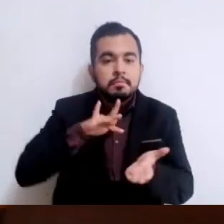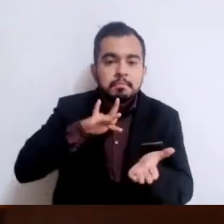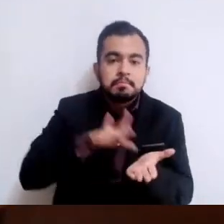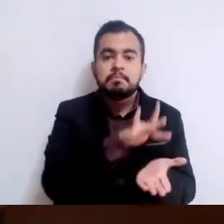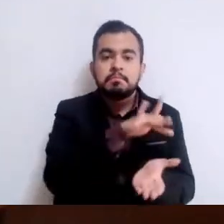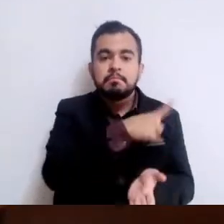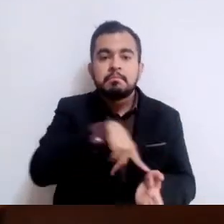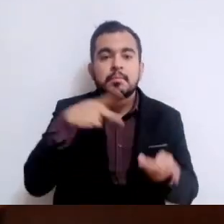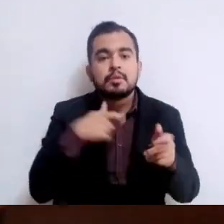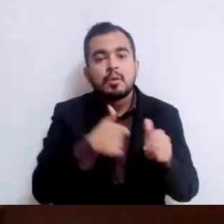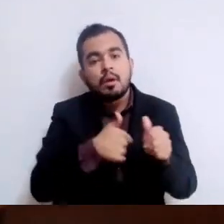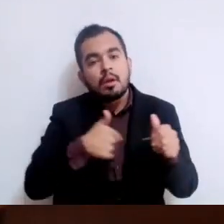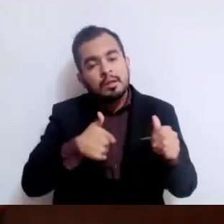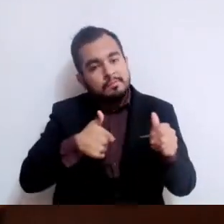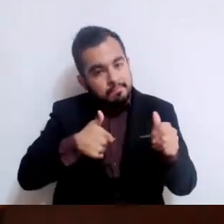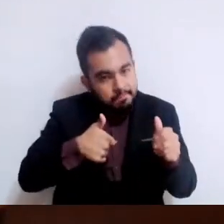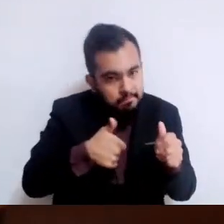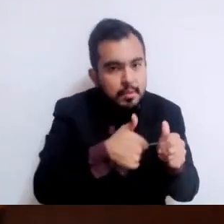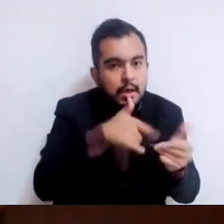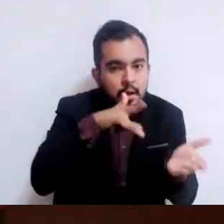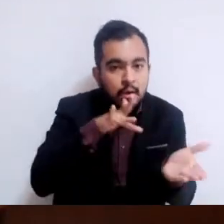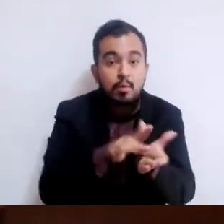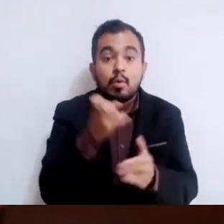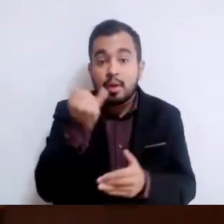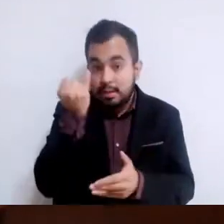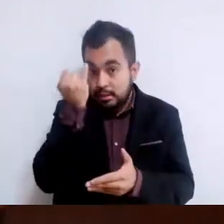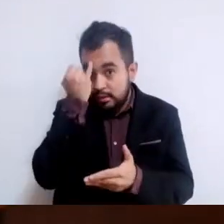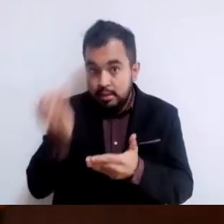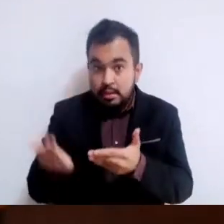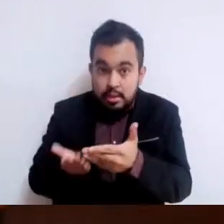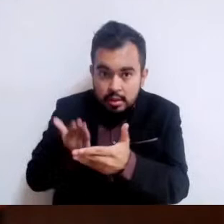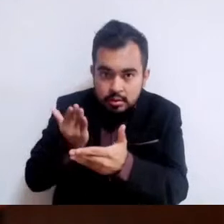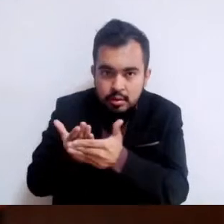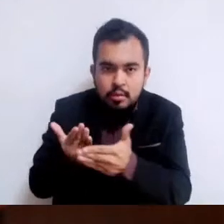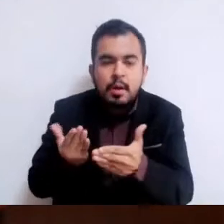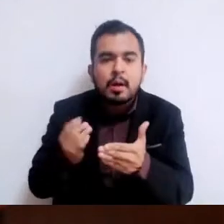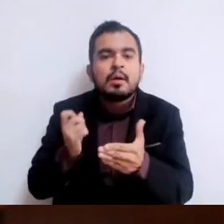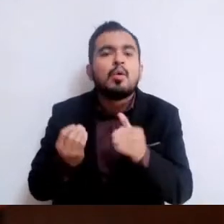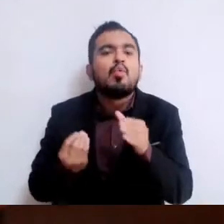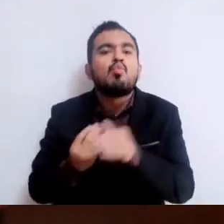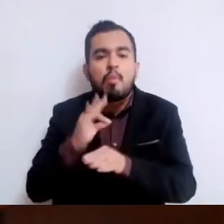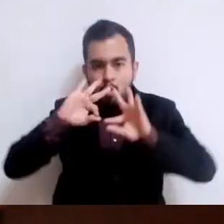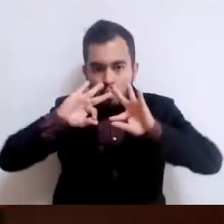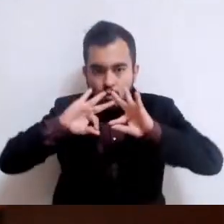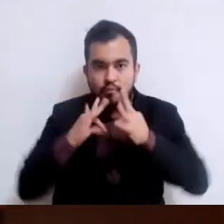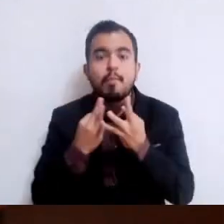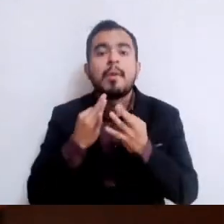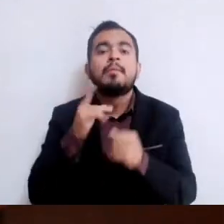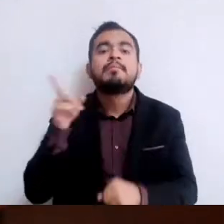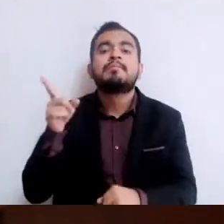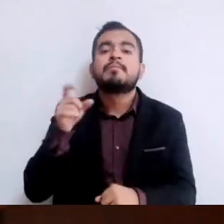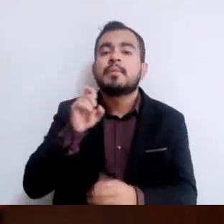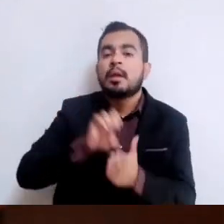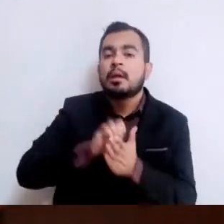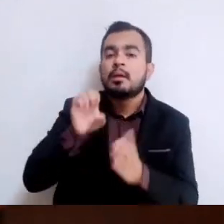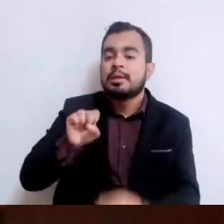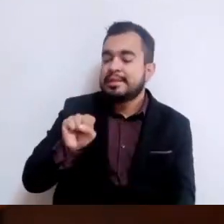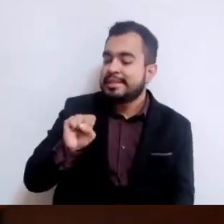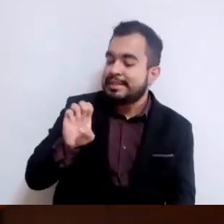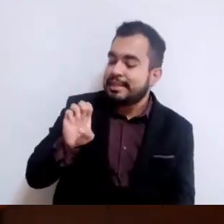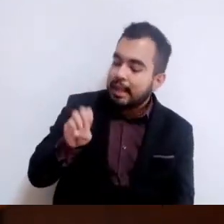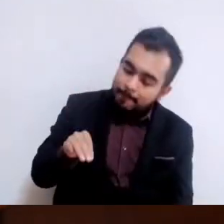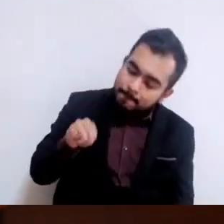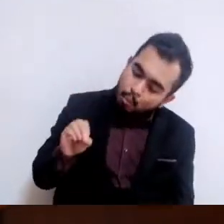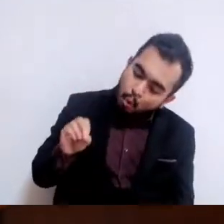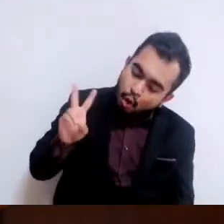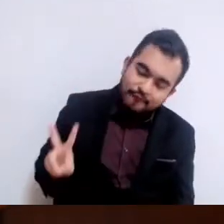atrás. Por eso esta iniciativa propone establecer nuevas atribuciones a la Secretaría de Movilidad para